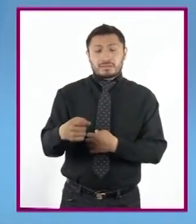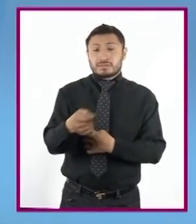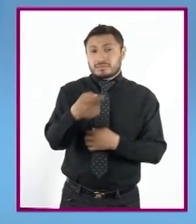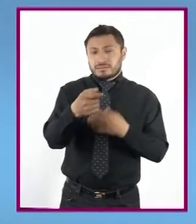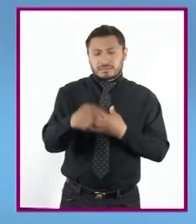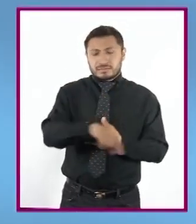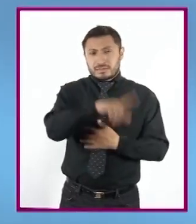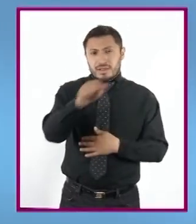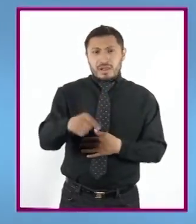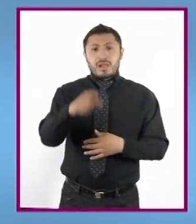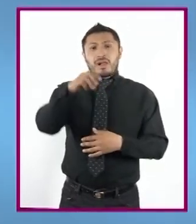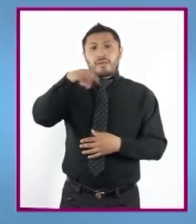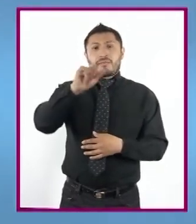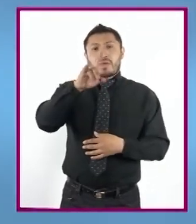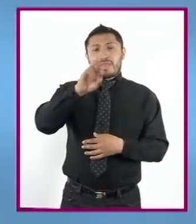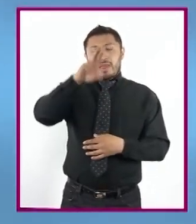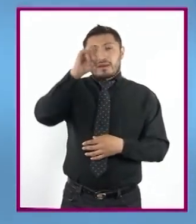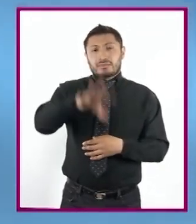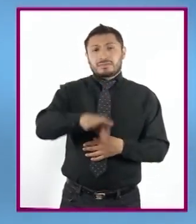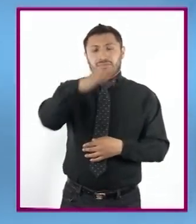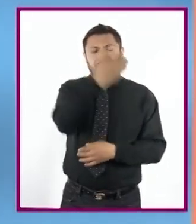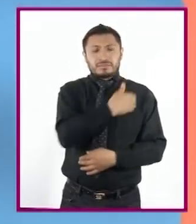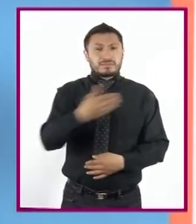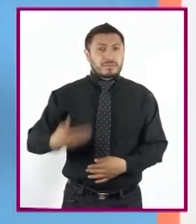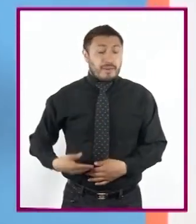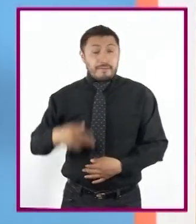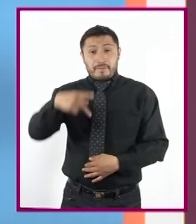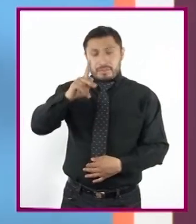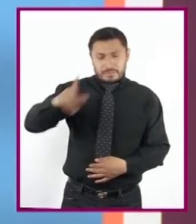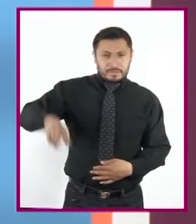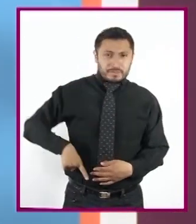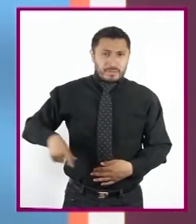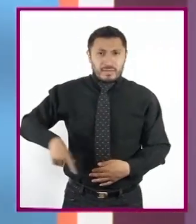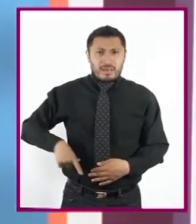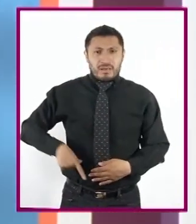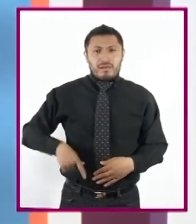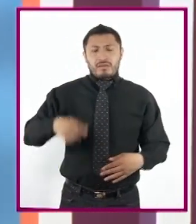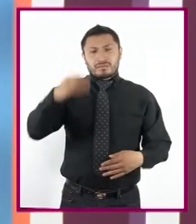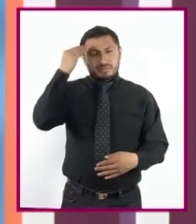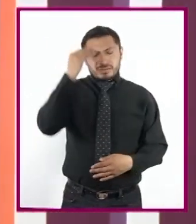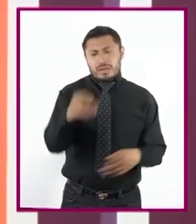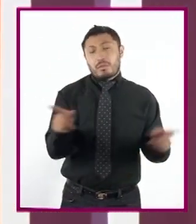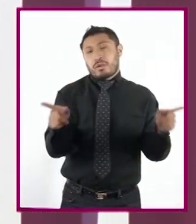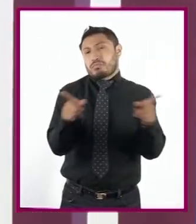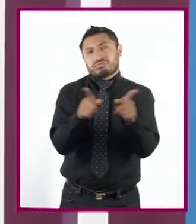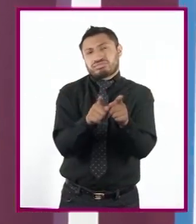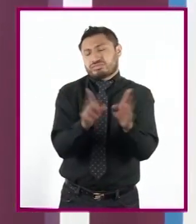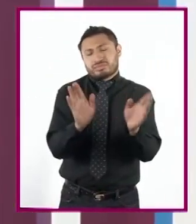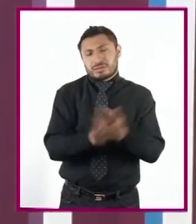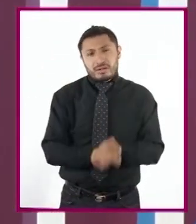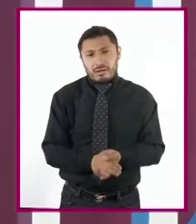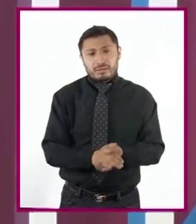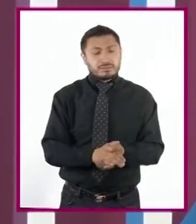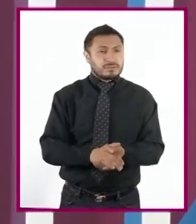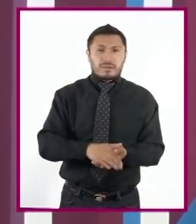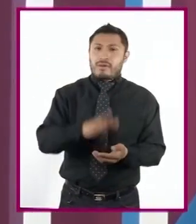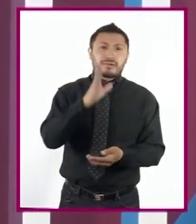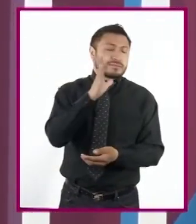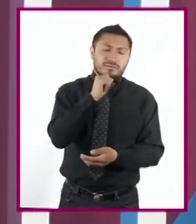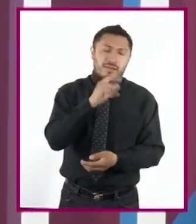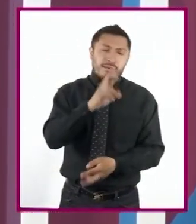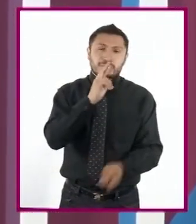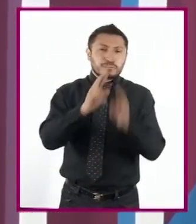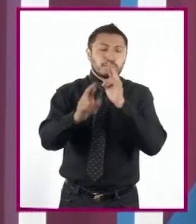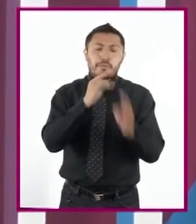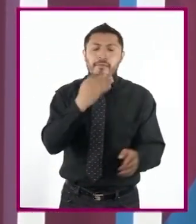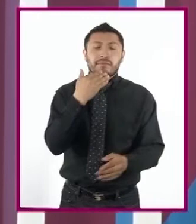después, Francisco I. Madero fue electo presidente, pero gobernó al país por un breve periodo de tiempo. No logró dar respuesta a las